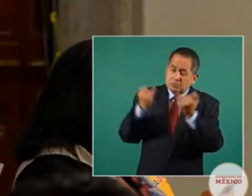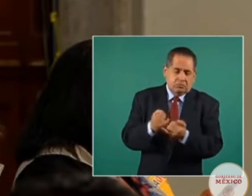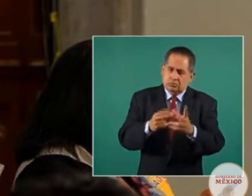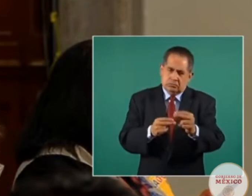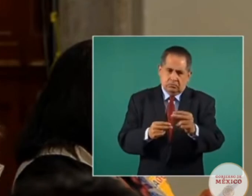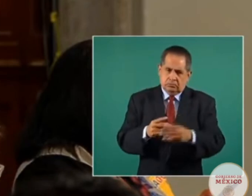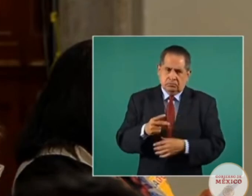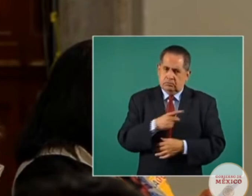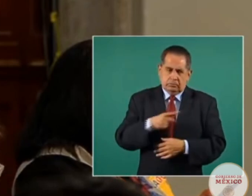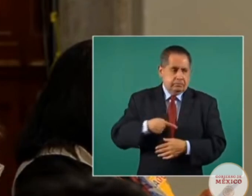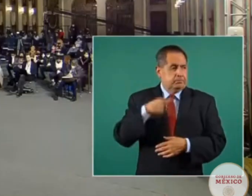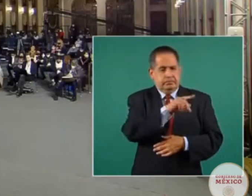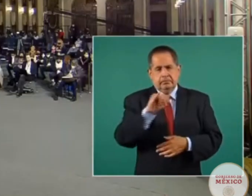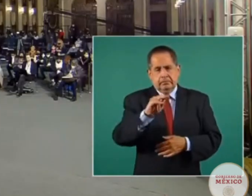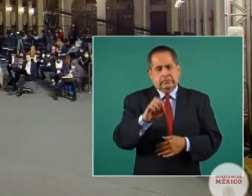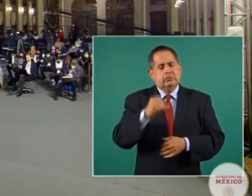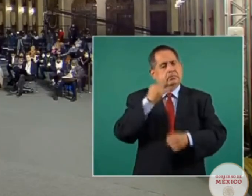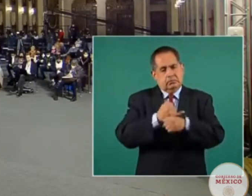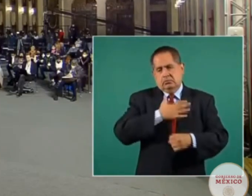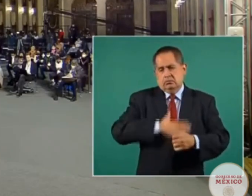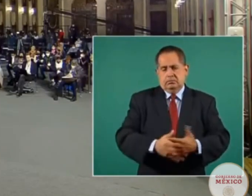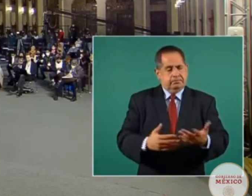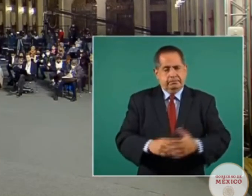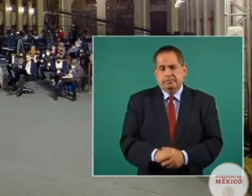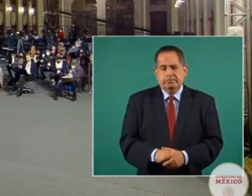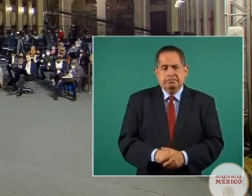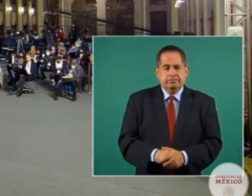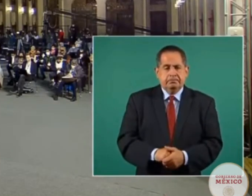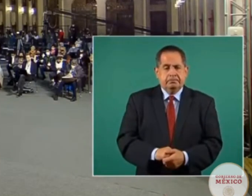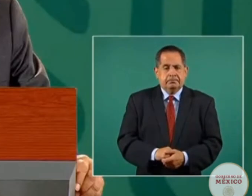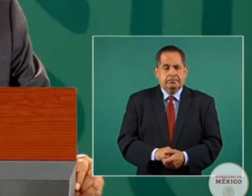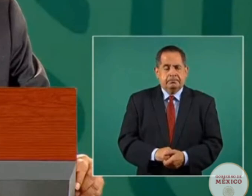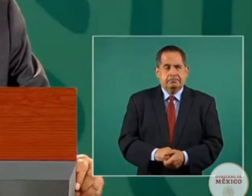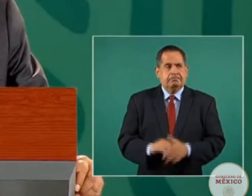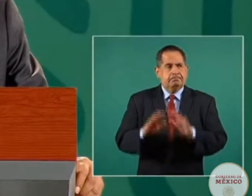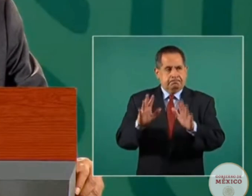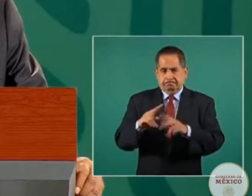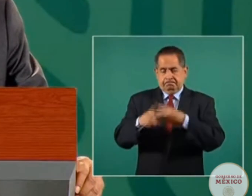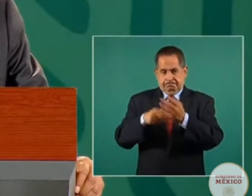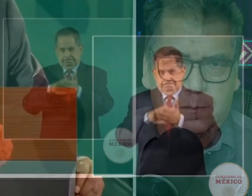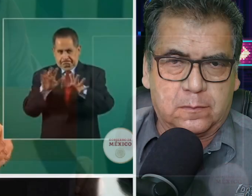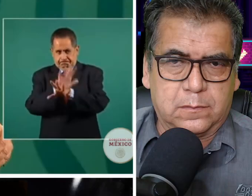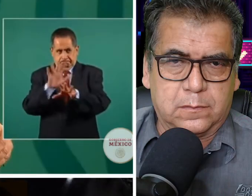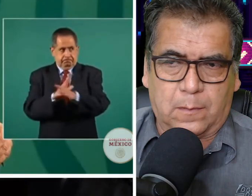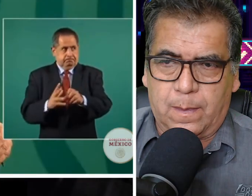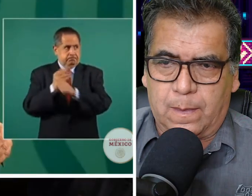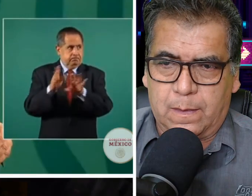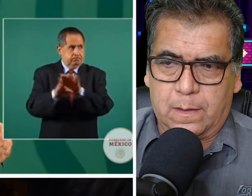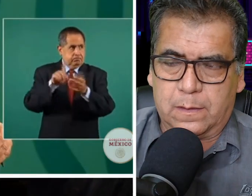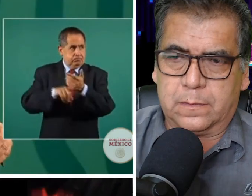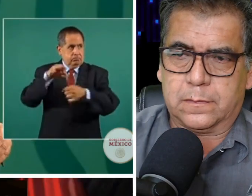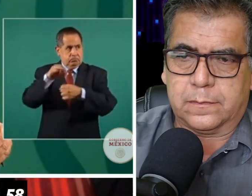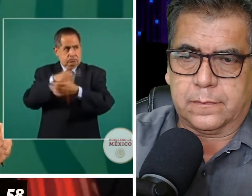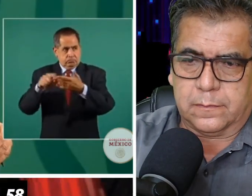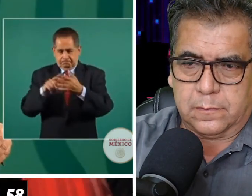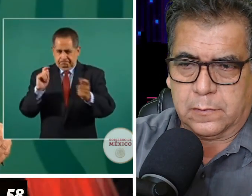del INE para el pueblo. Pues hay que buscar que se reforme todo lo electoral. En su momento vamos a